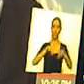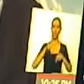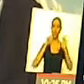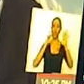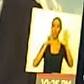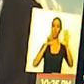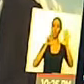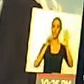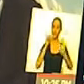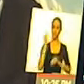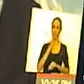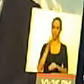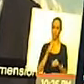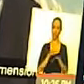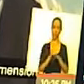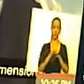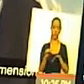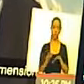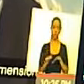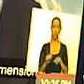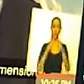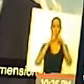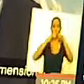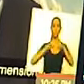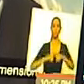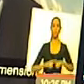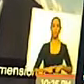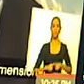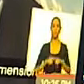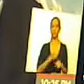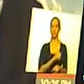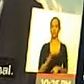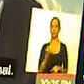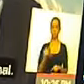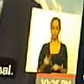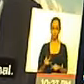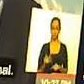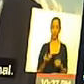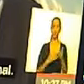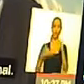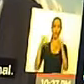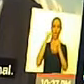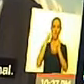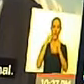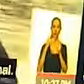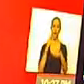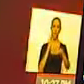86% en municipios con un índice de pobreza multidimensional superior a la media nacional.